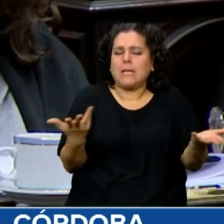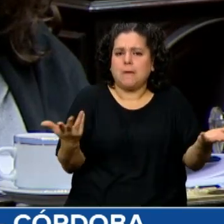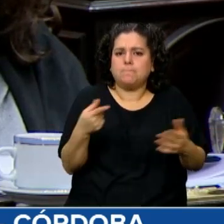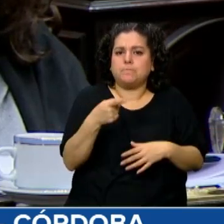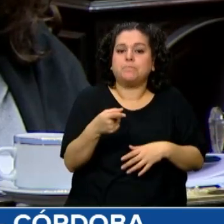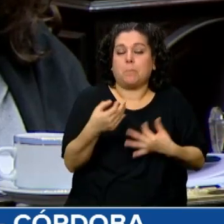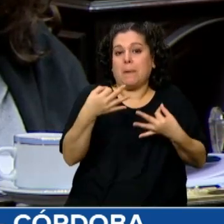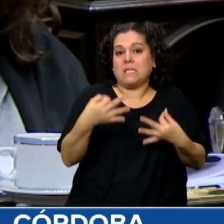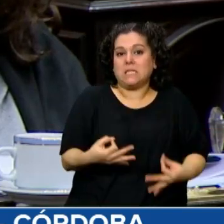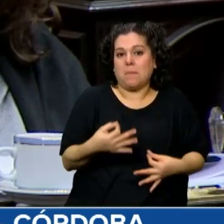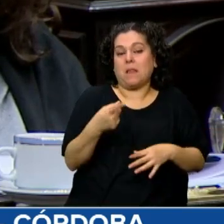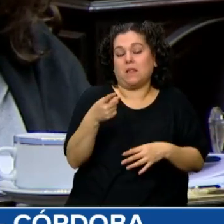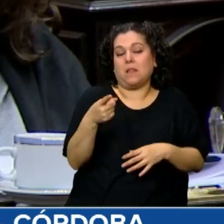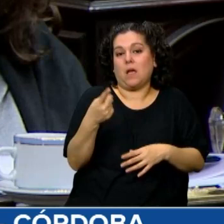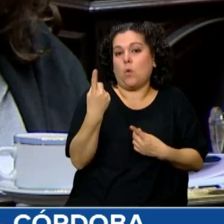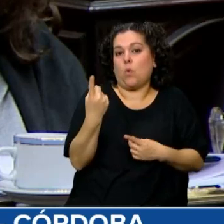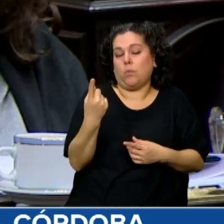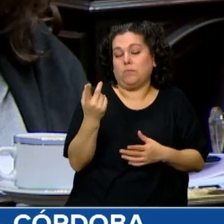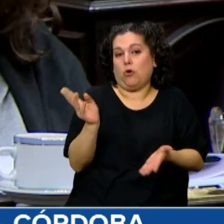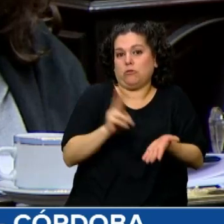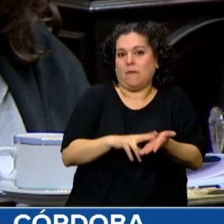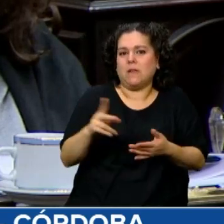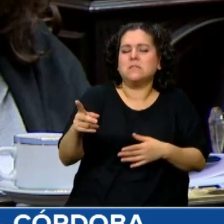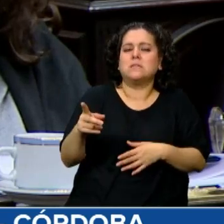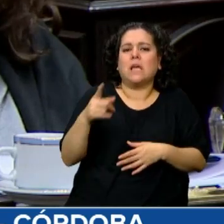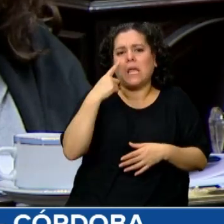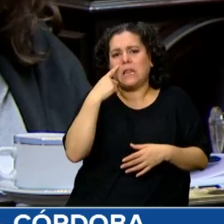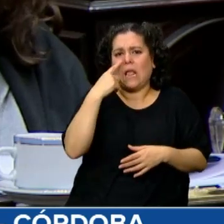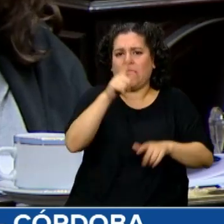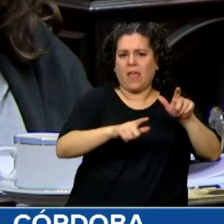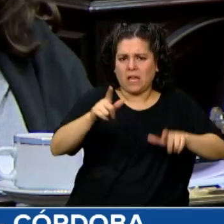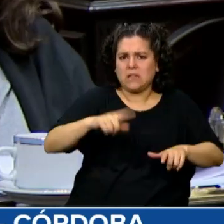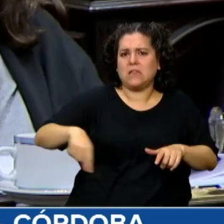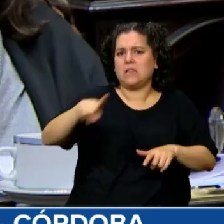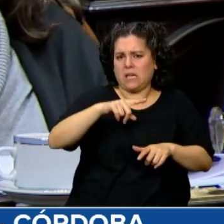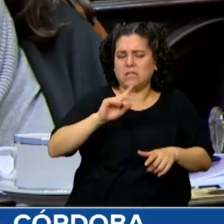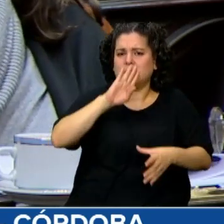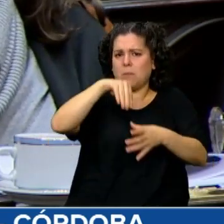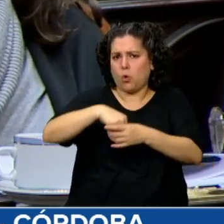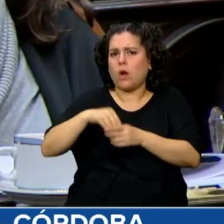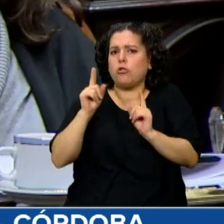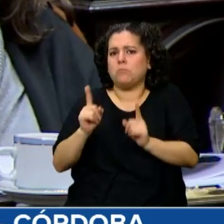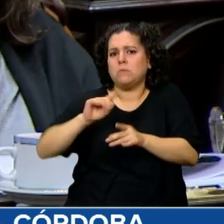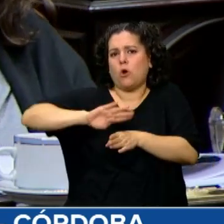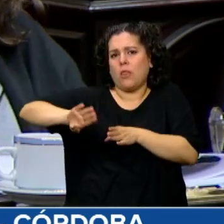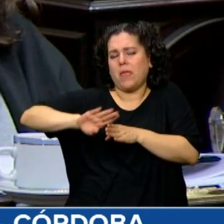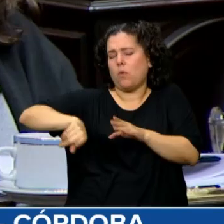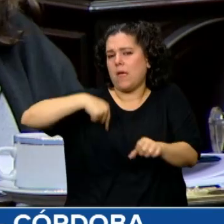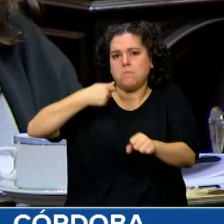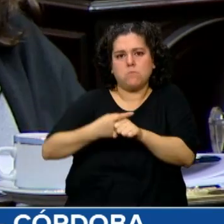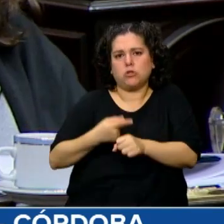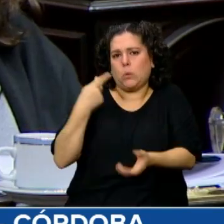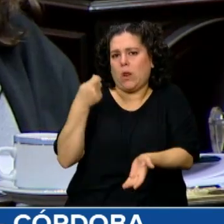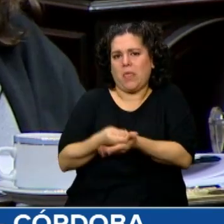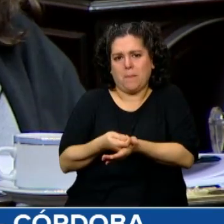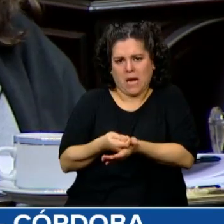que precisamente a pedido, una vez más, de los intendentes involucrados en esta deuda impagable